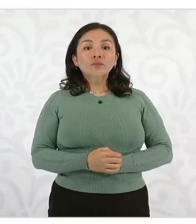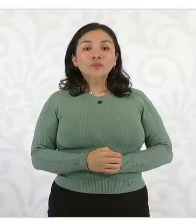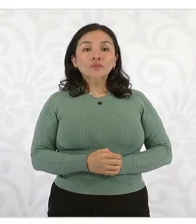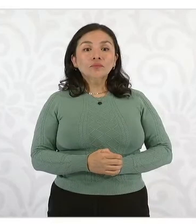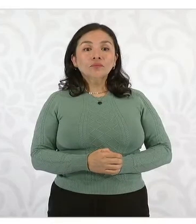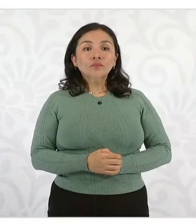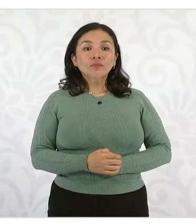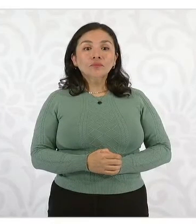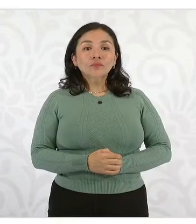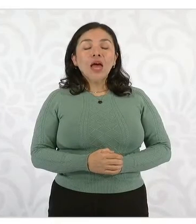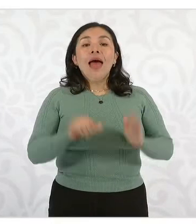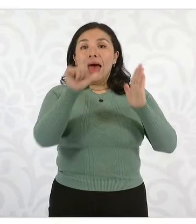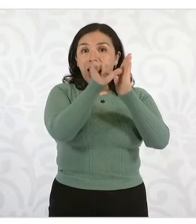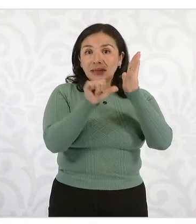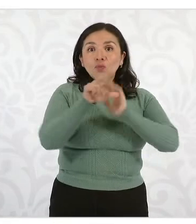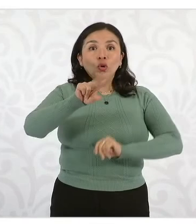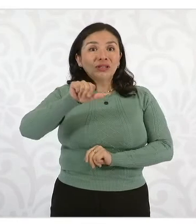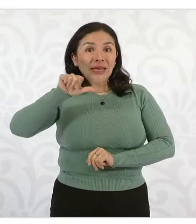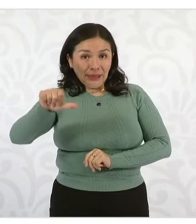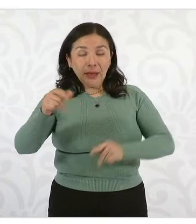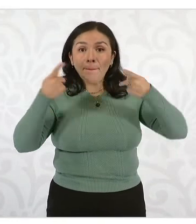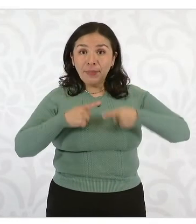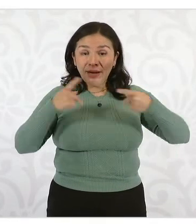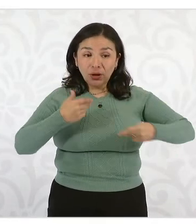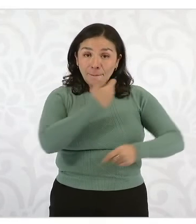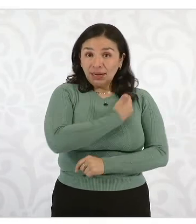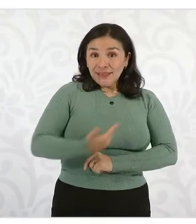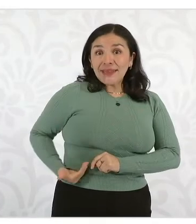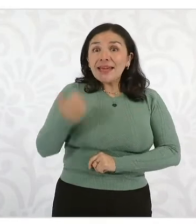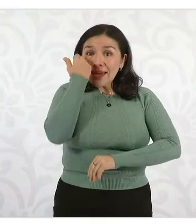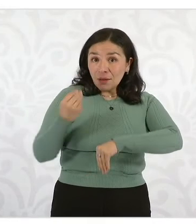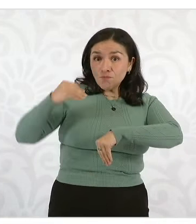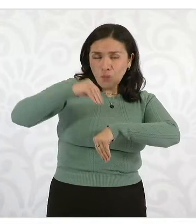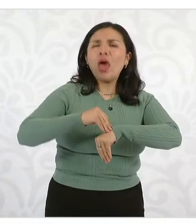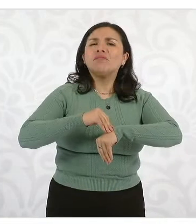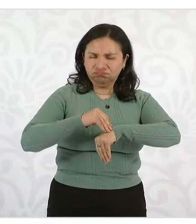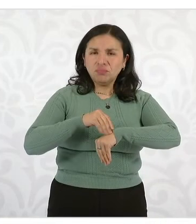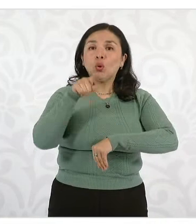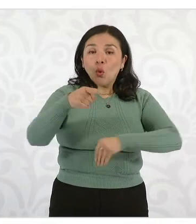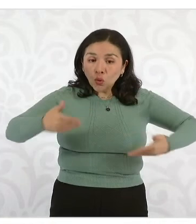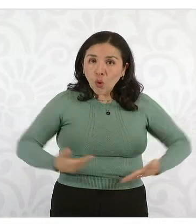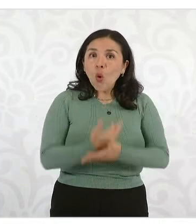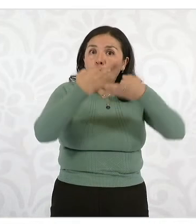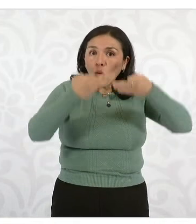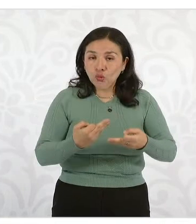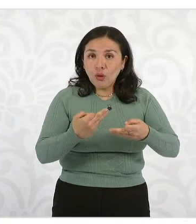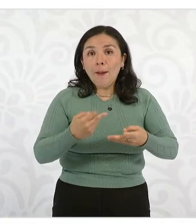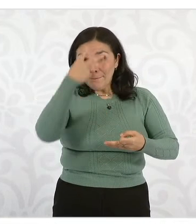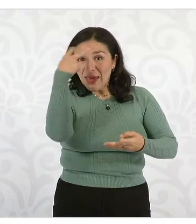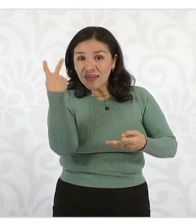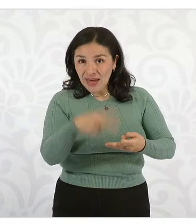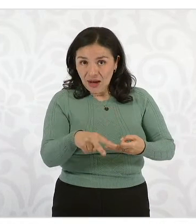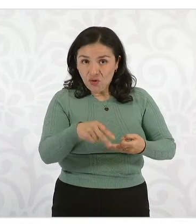Artículo 86. Para ser presidente o presidenta se requiere ser ciudadano o ciudadana mexicana